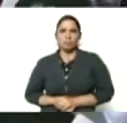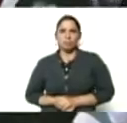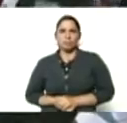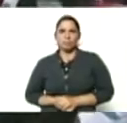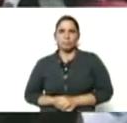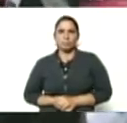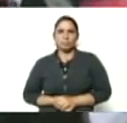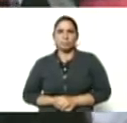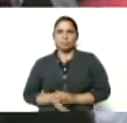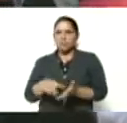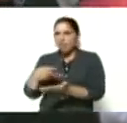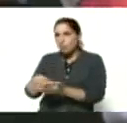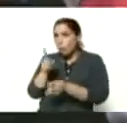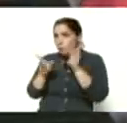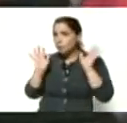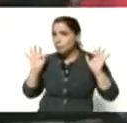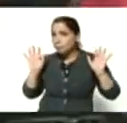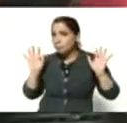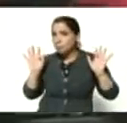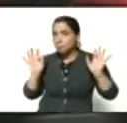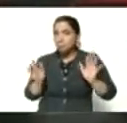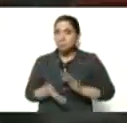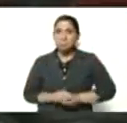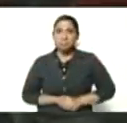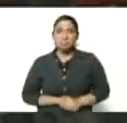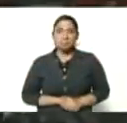¿Se cayó alguien por aquí?